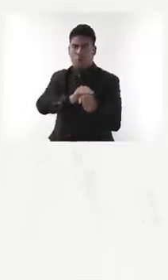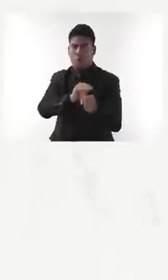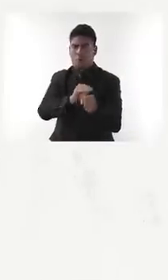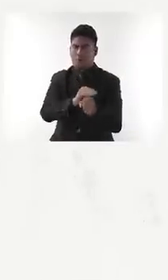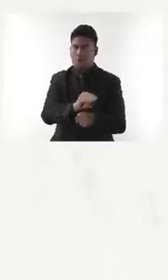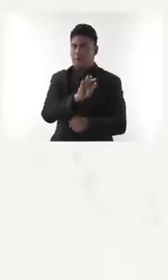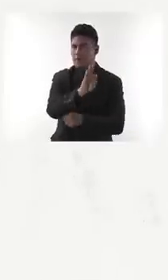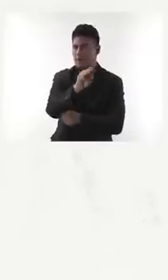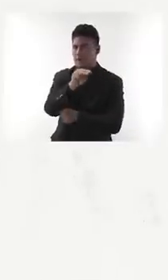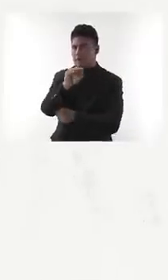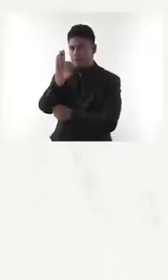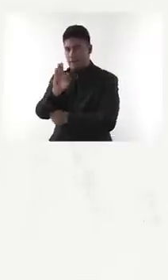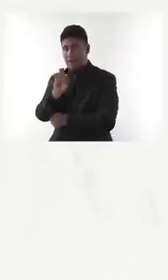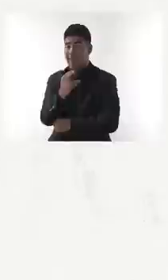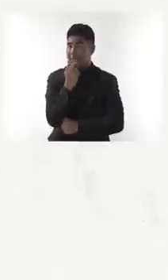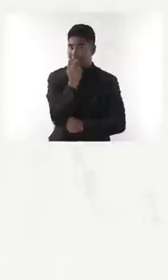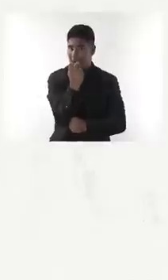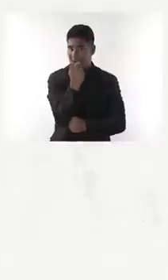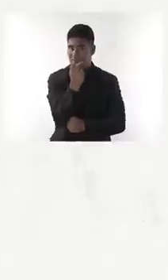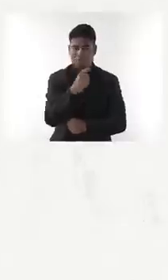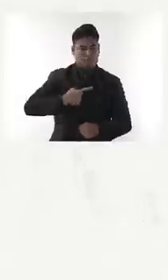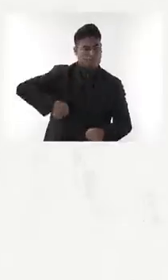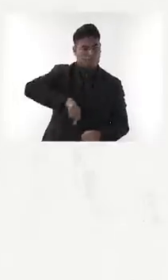Esto es de todos.